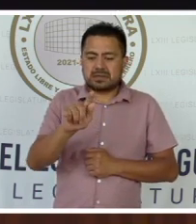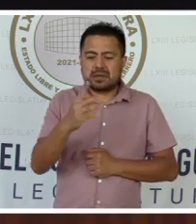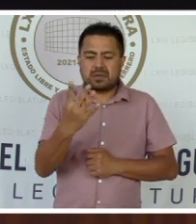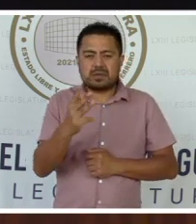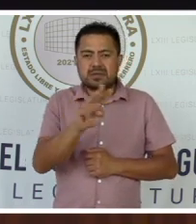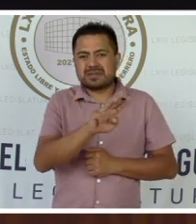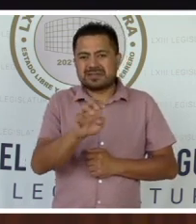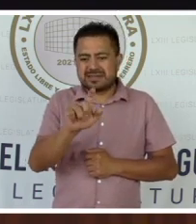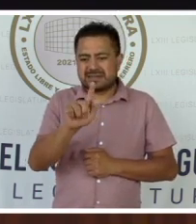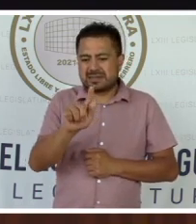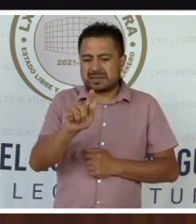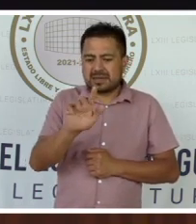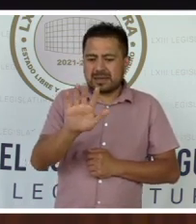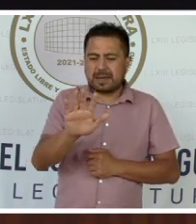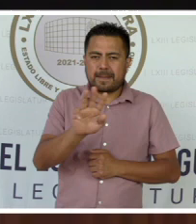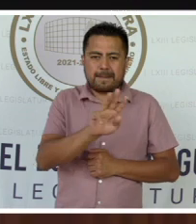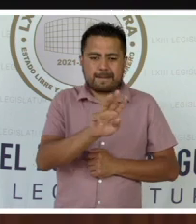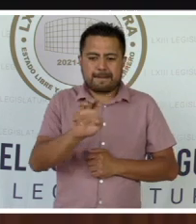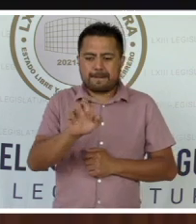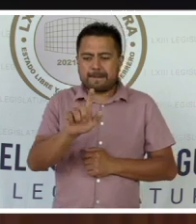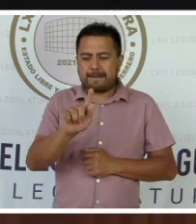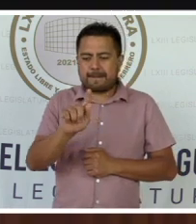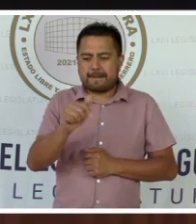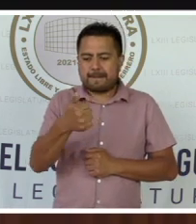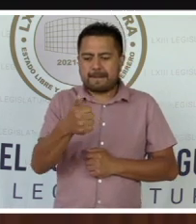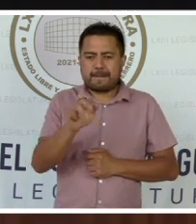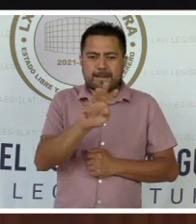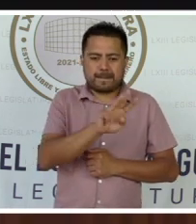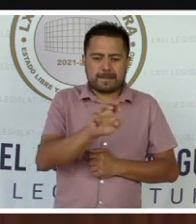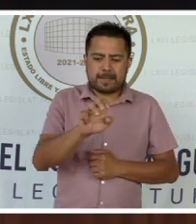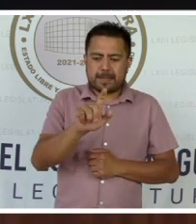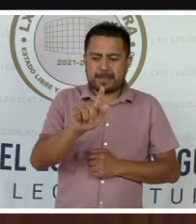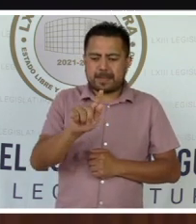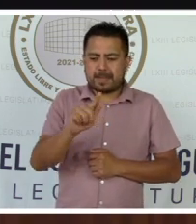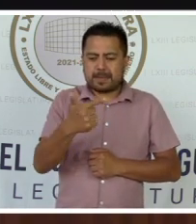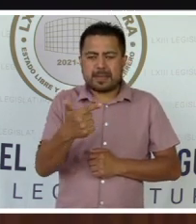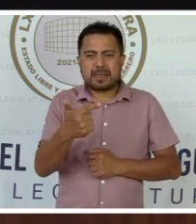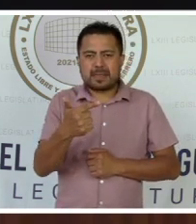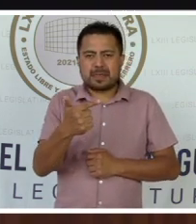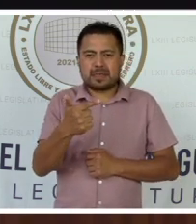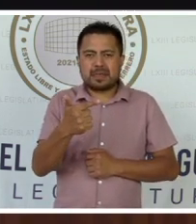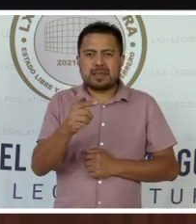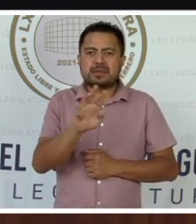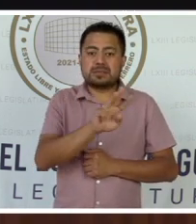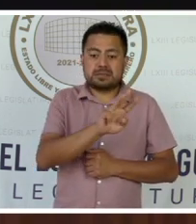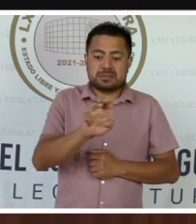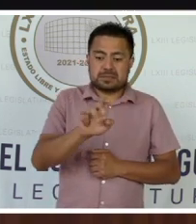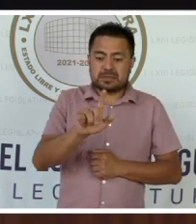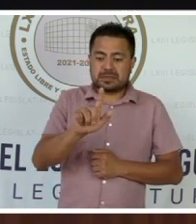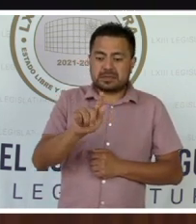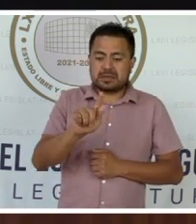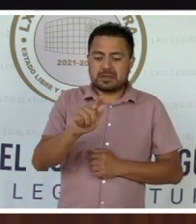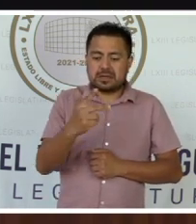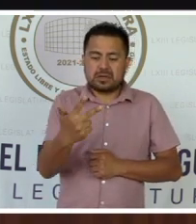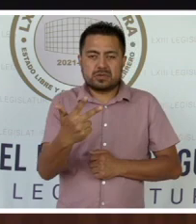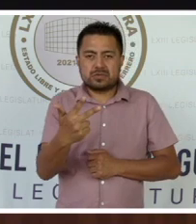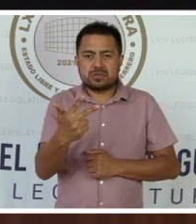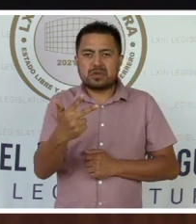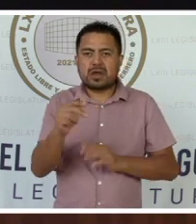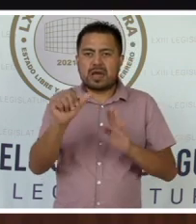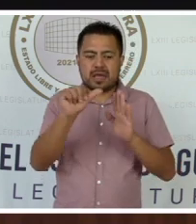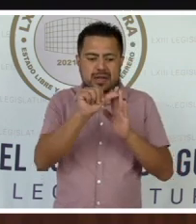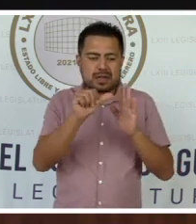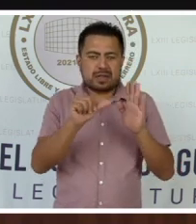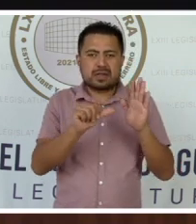trescientos setenta y cinco trescientos setenta y seis trescientos setenta y siete trescientos setenta y ocho y